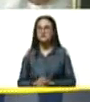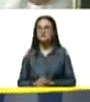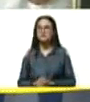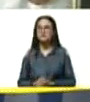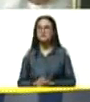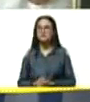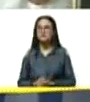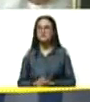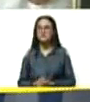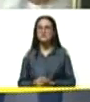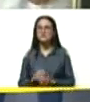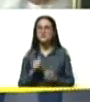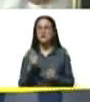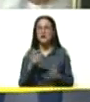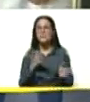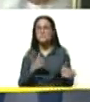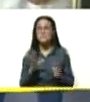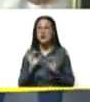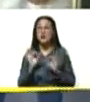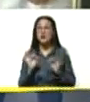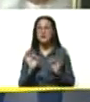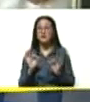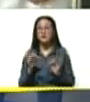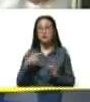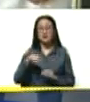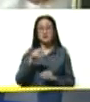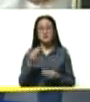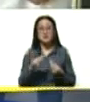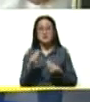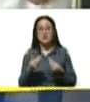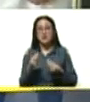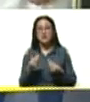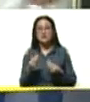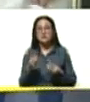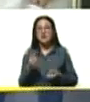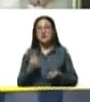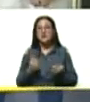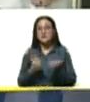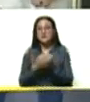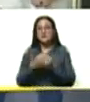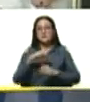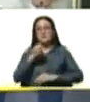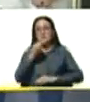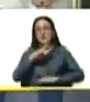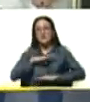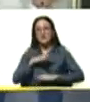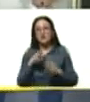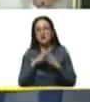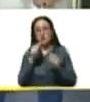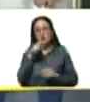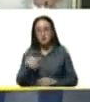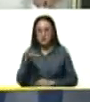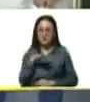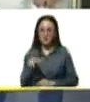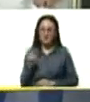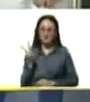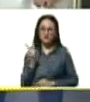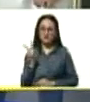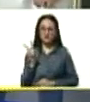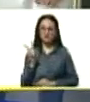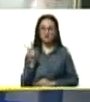esta activación de este gran plan que ha diseñado usted para, bueno, para beneficio de todo el pueblo venezolano, para lograr